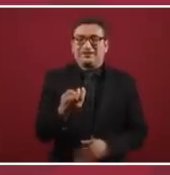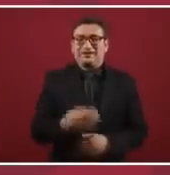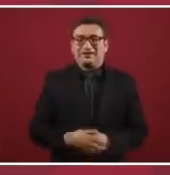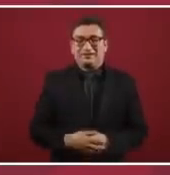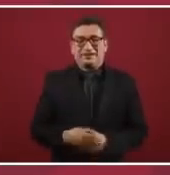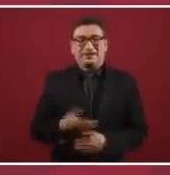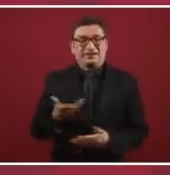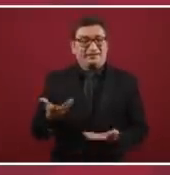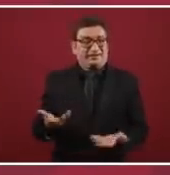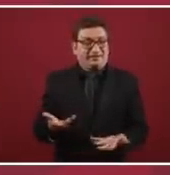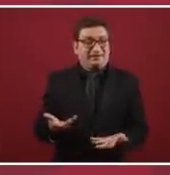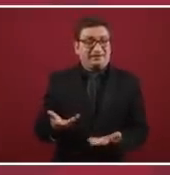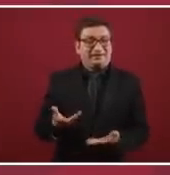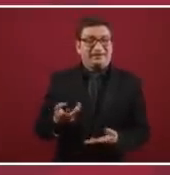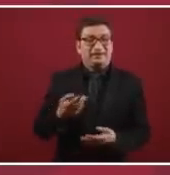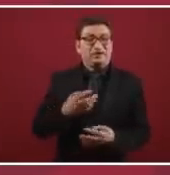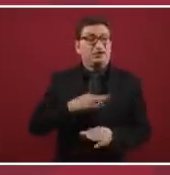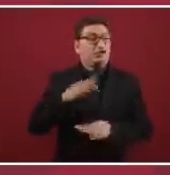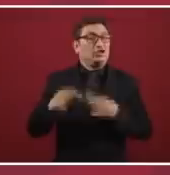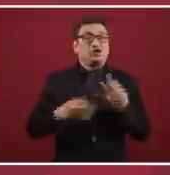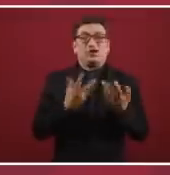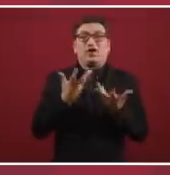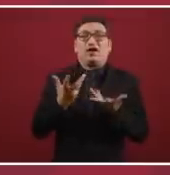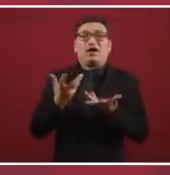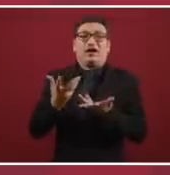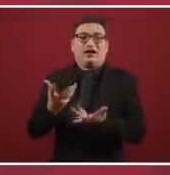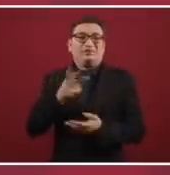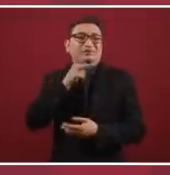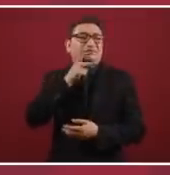es al mismo tiempo la gran tentación.